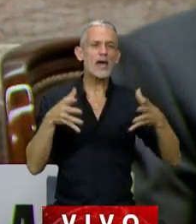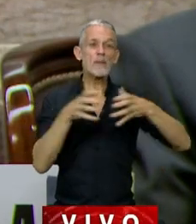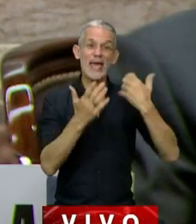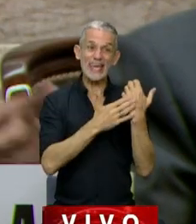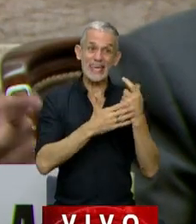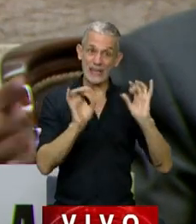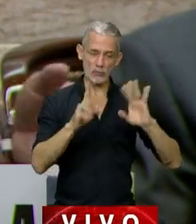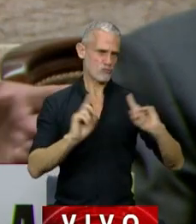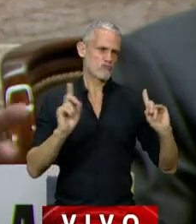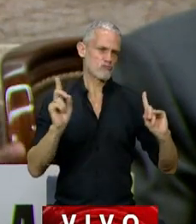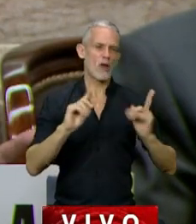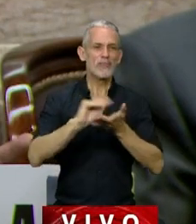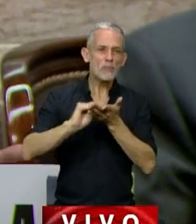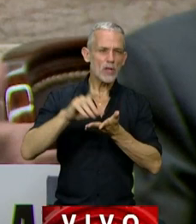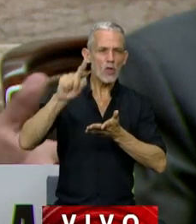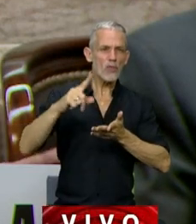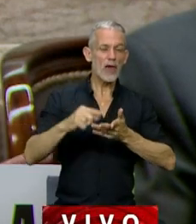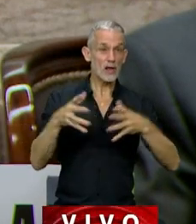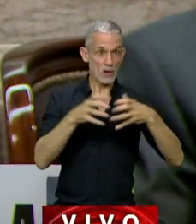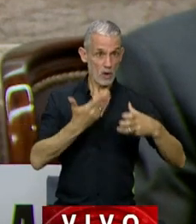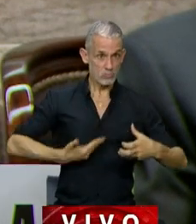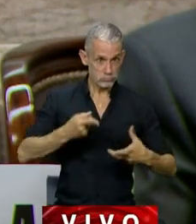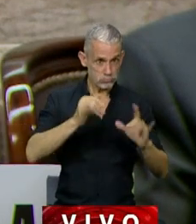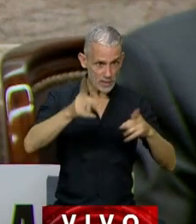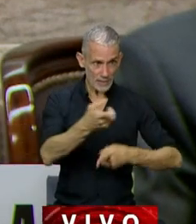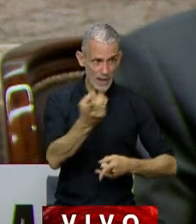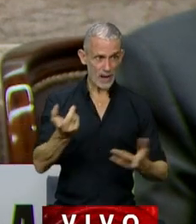Izquierda, sino también diputados del oficialismo.